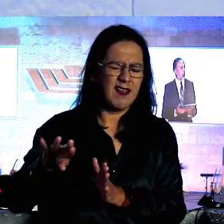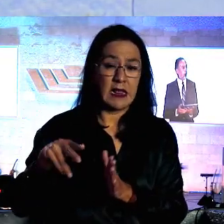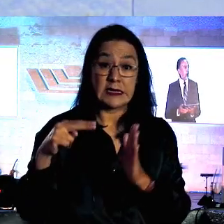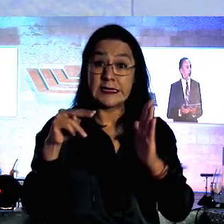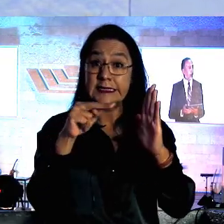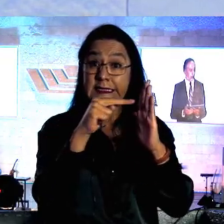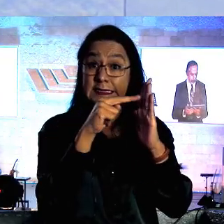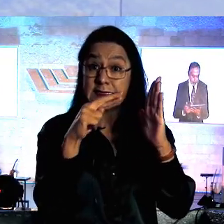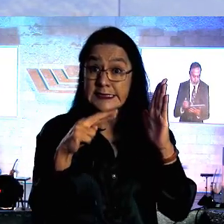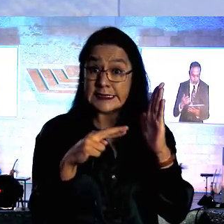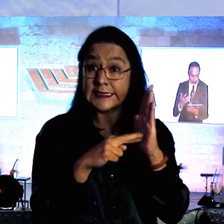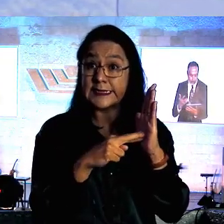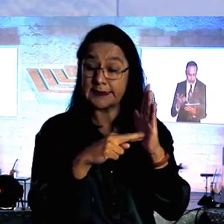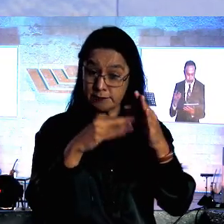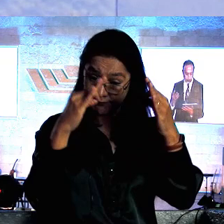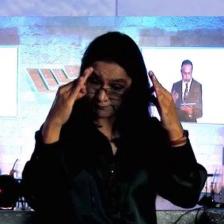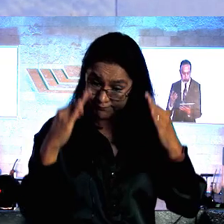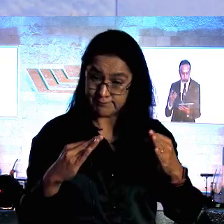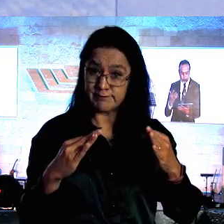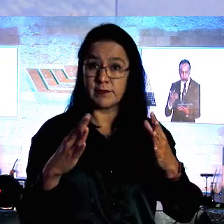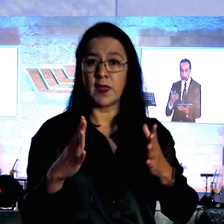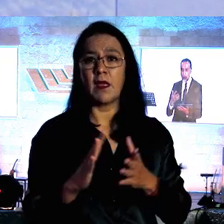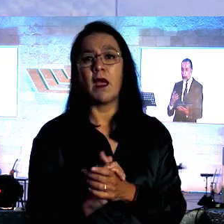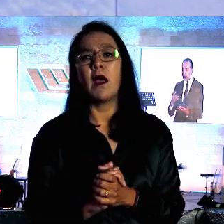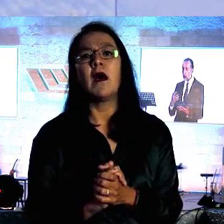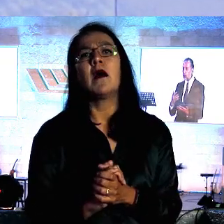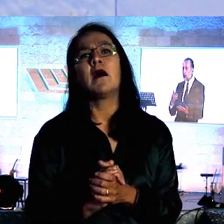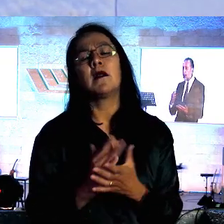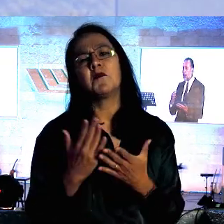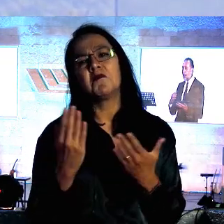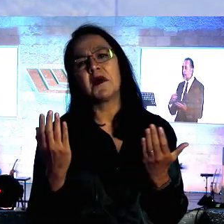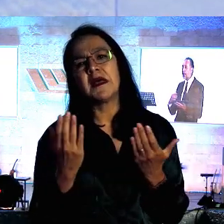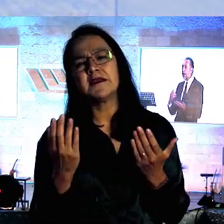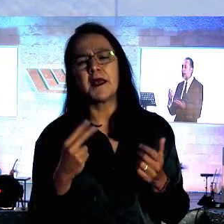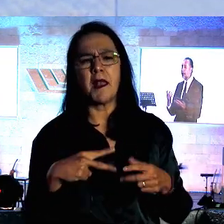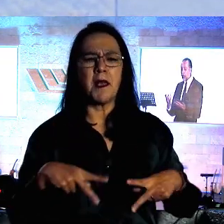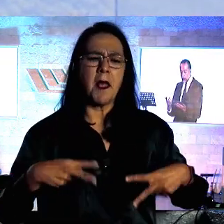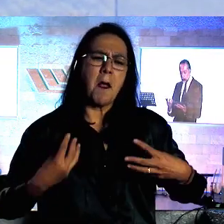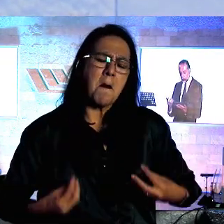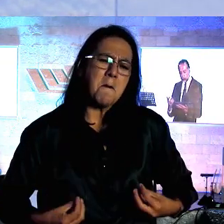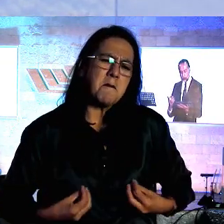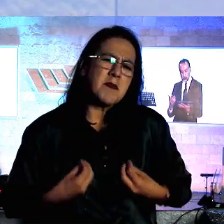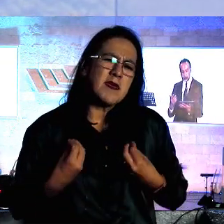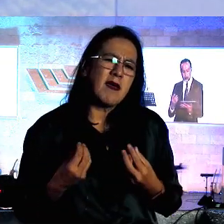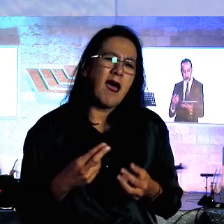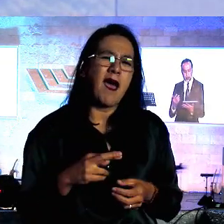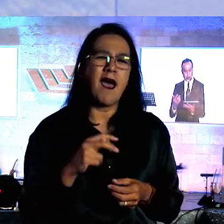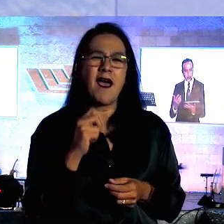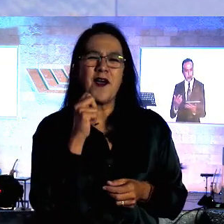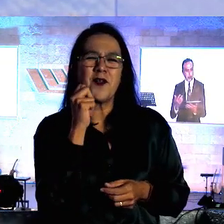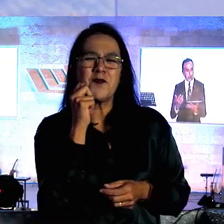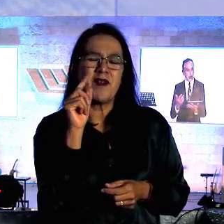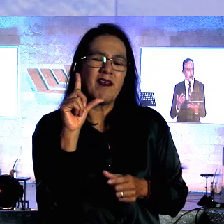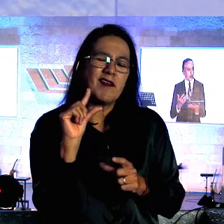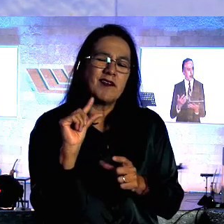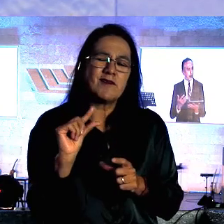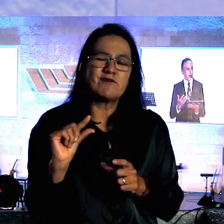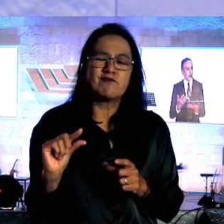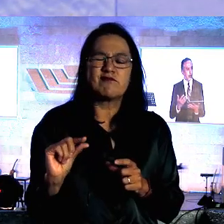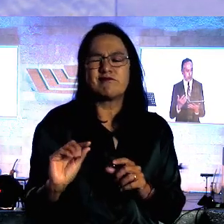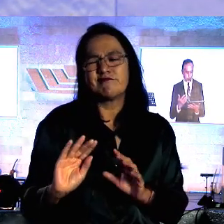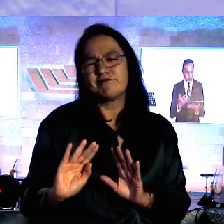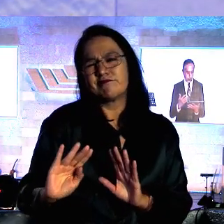hacer de la vida cristiana, lai, una serie de elementos relativos en lugar